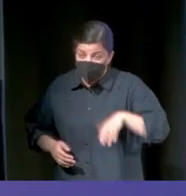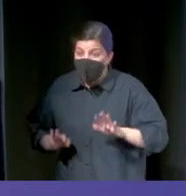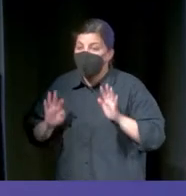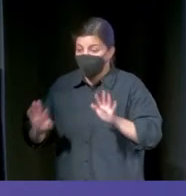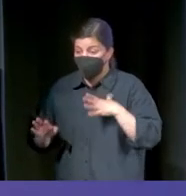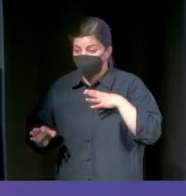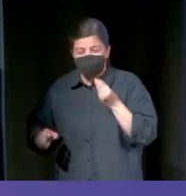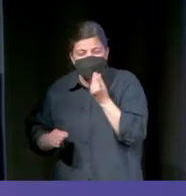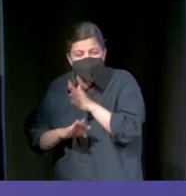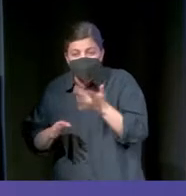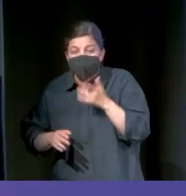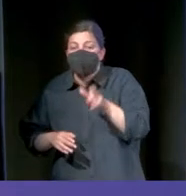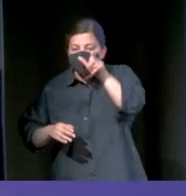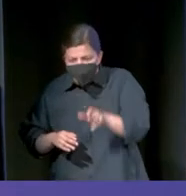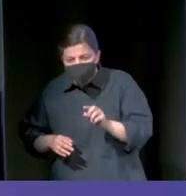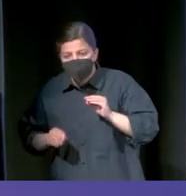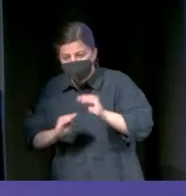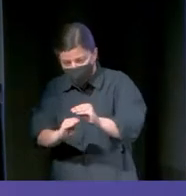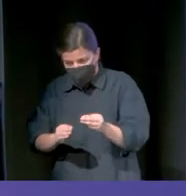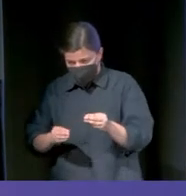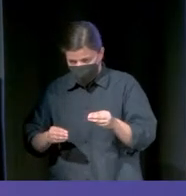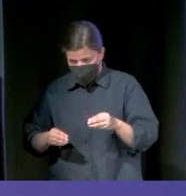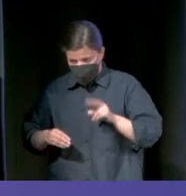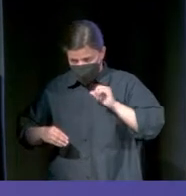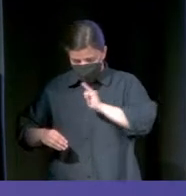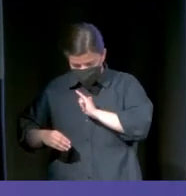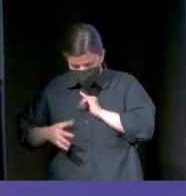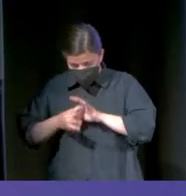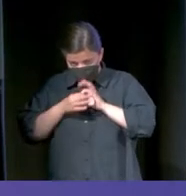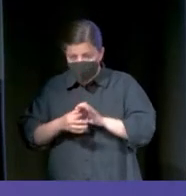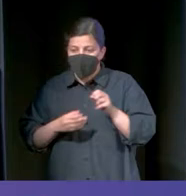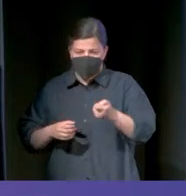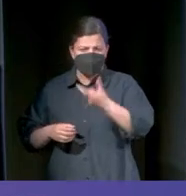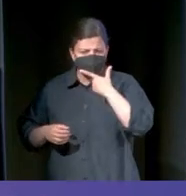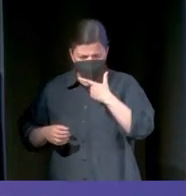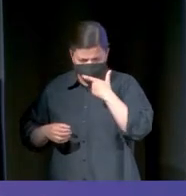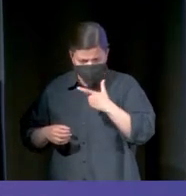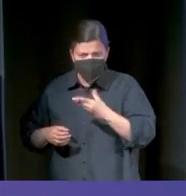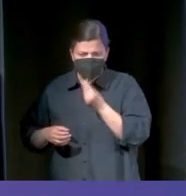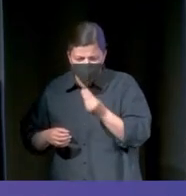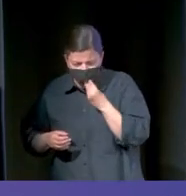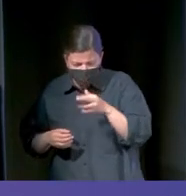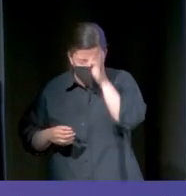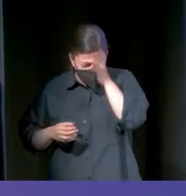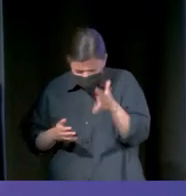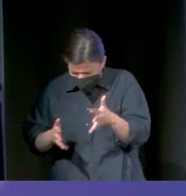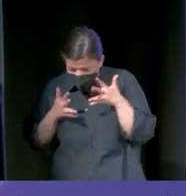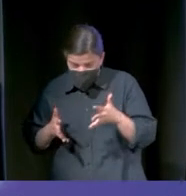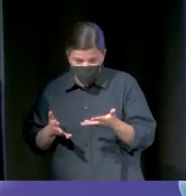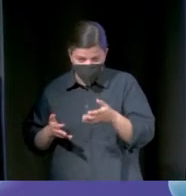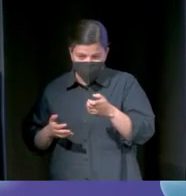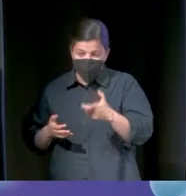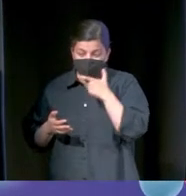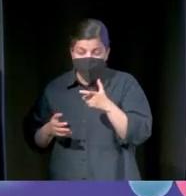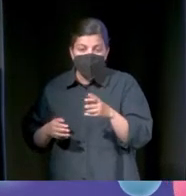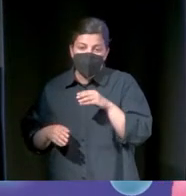más si eres tú eres tú mismo bueno ahí me estoy en una pizza me encanta la pizza los domingos me encanta la pizza qué lástima que